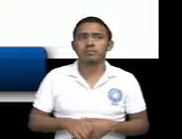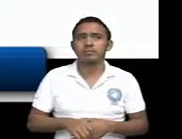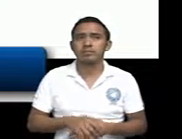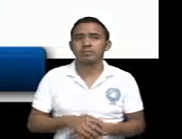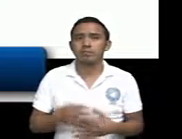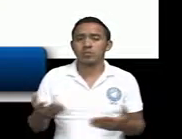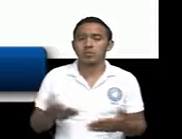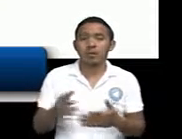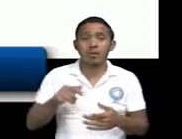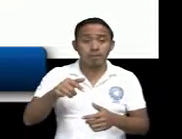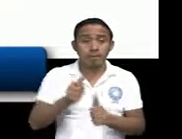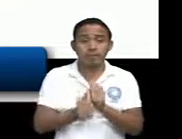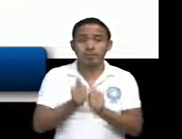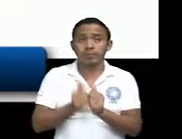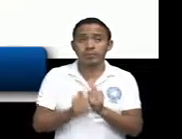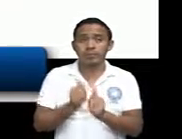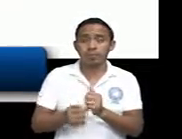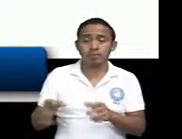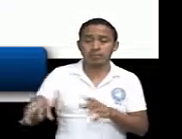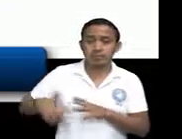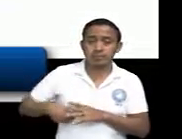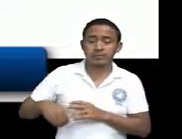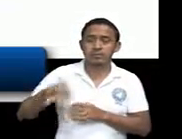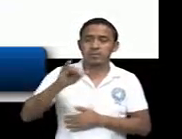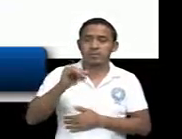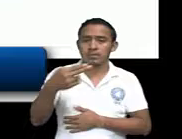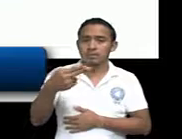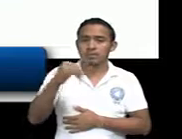son las afectaciones en el hígado. Por ejemplo,